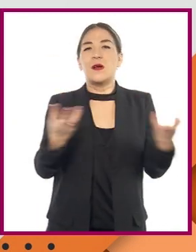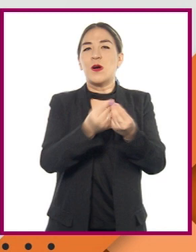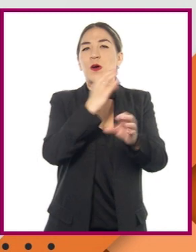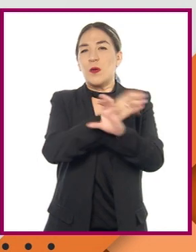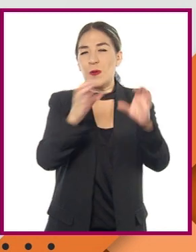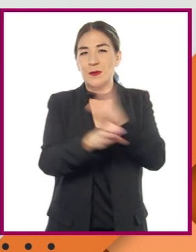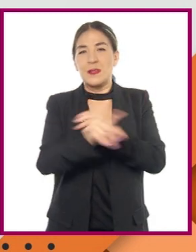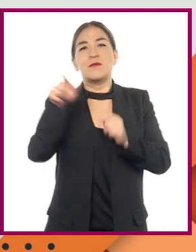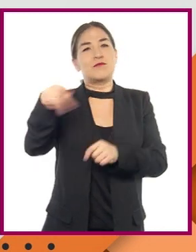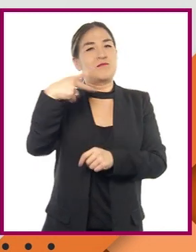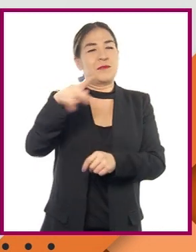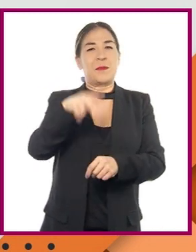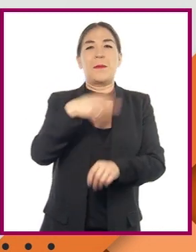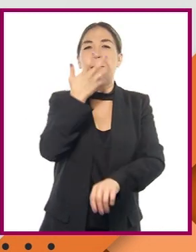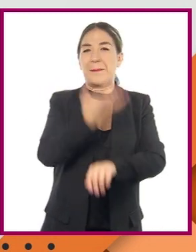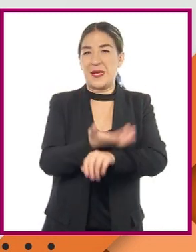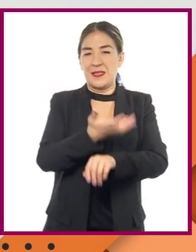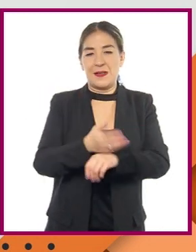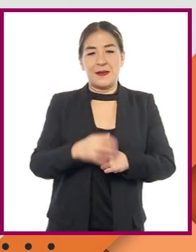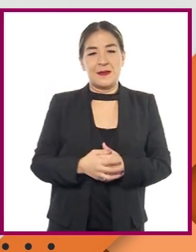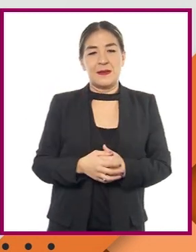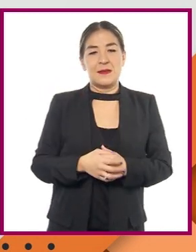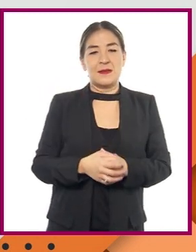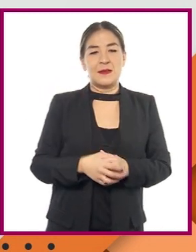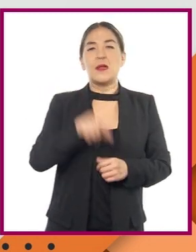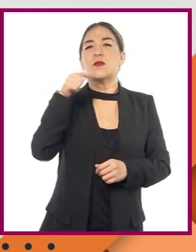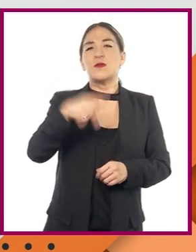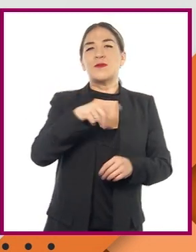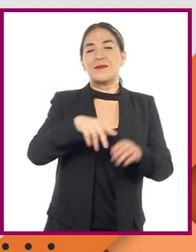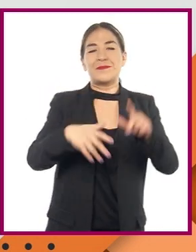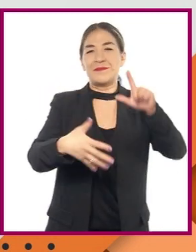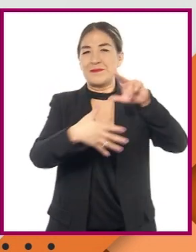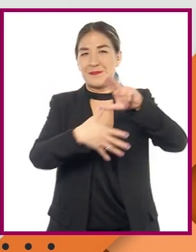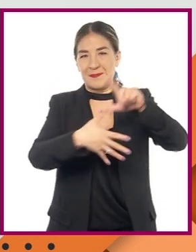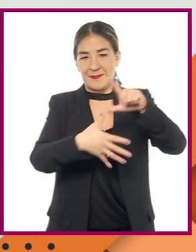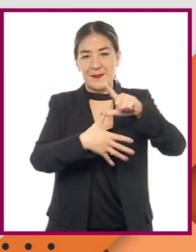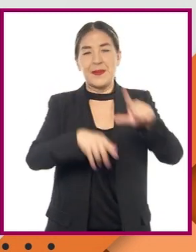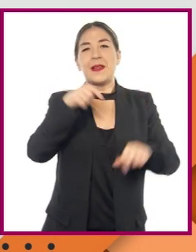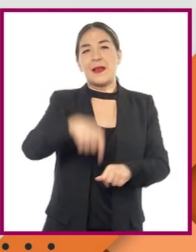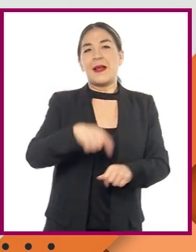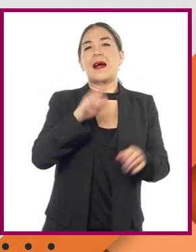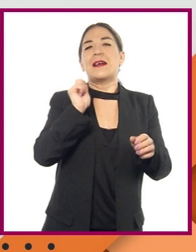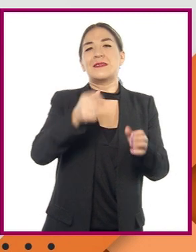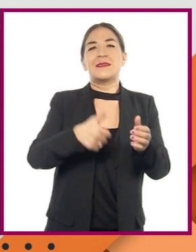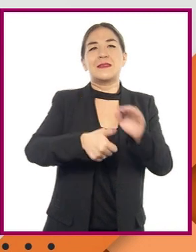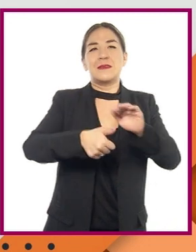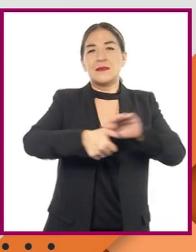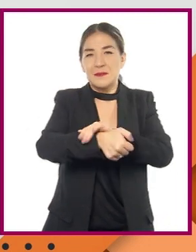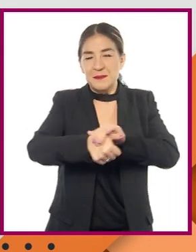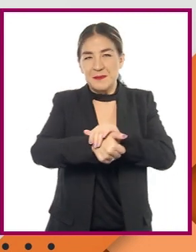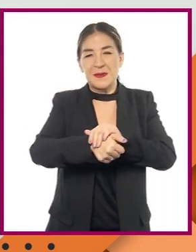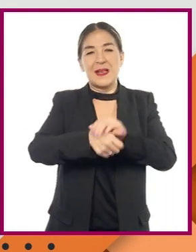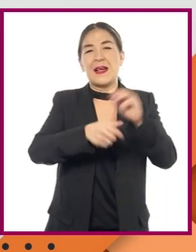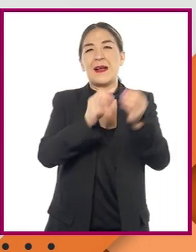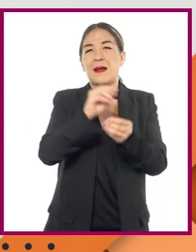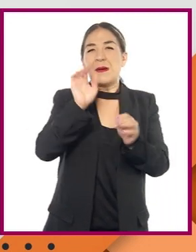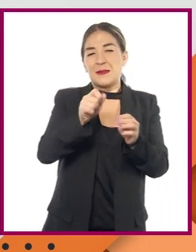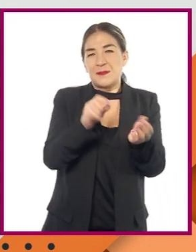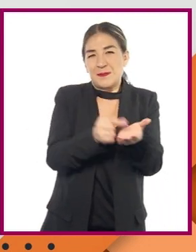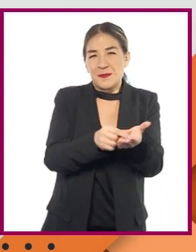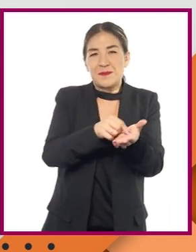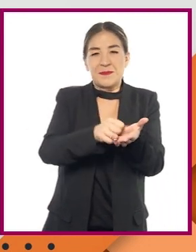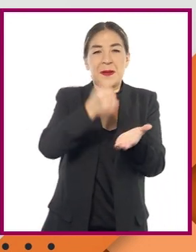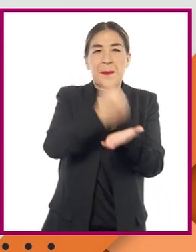de origen americano, como la grana cochinilla, el añil, maíz, cacao,